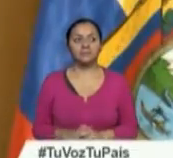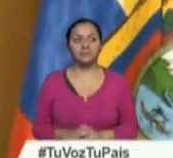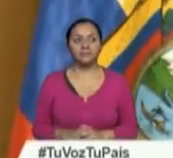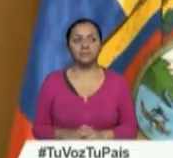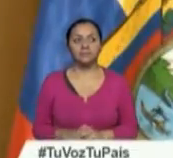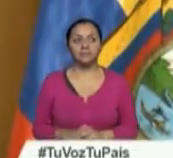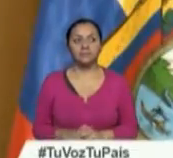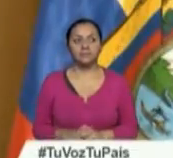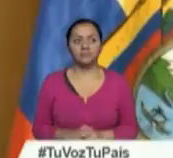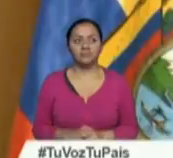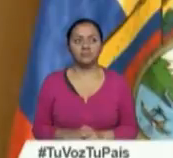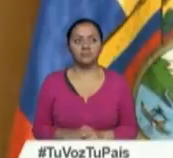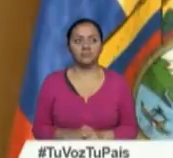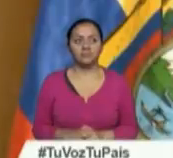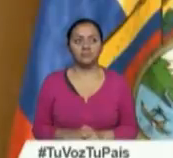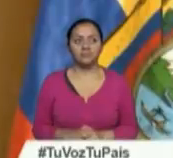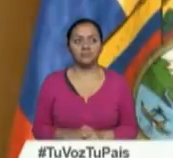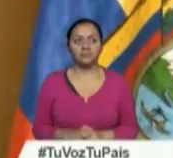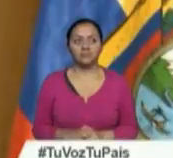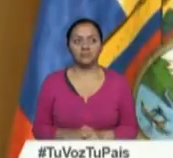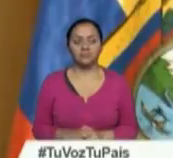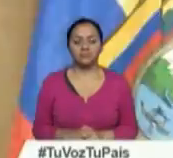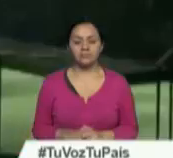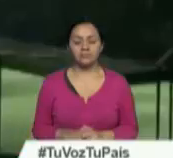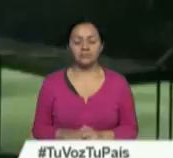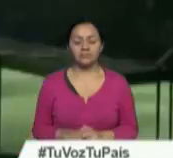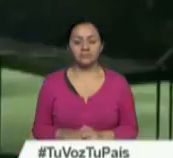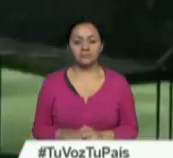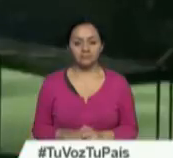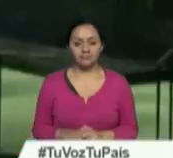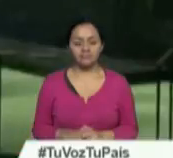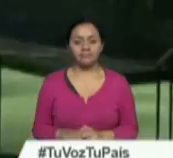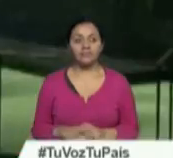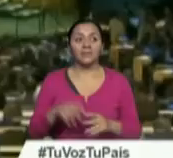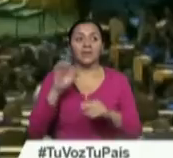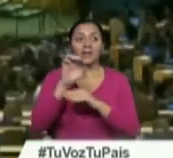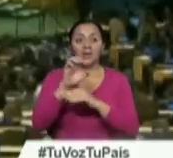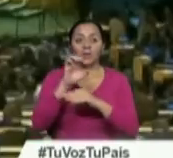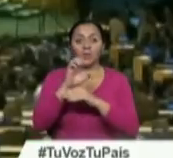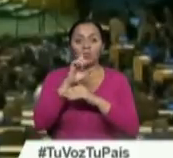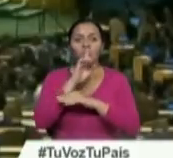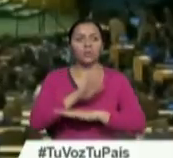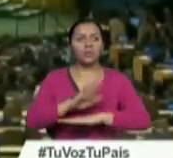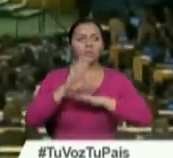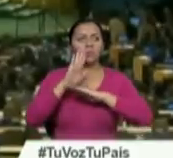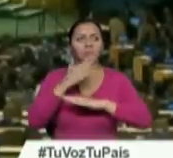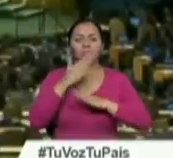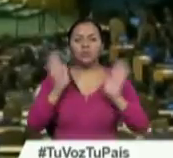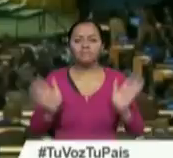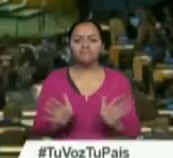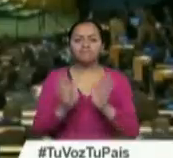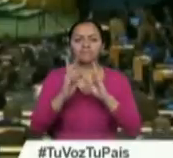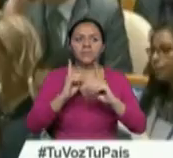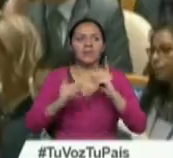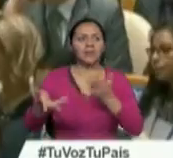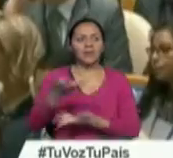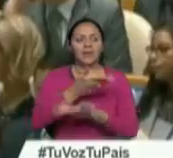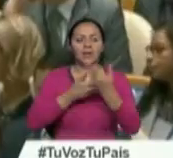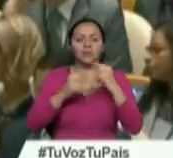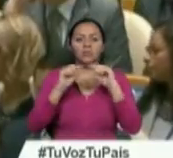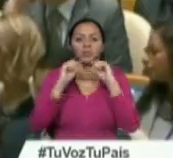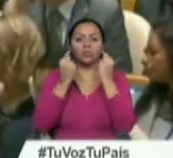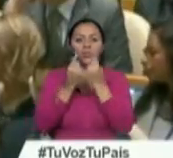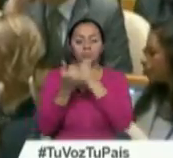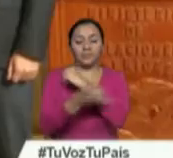With the support of member states and our executive secretariat. Para Ecuador, uno de sus compromisos es promover el diálogo en este grupo de